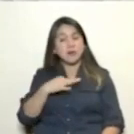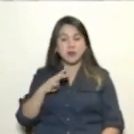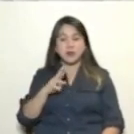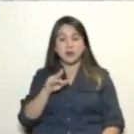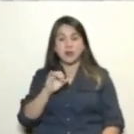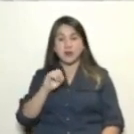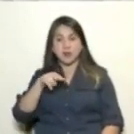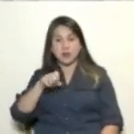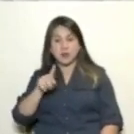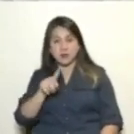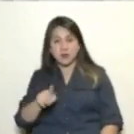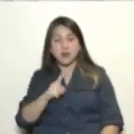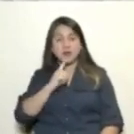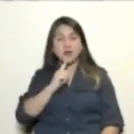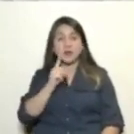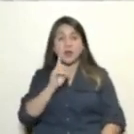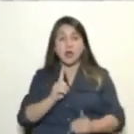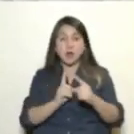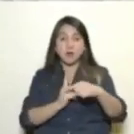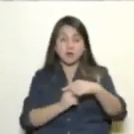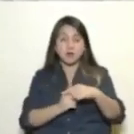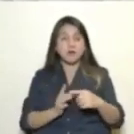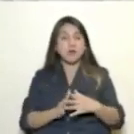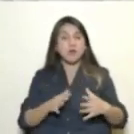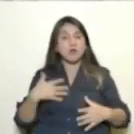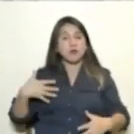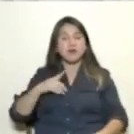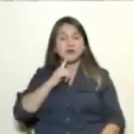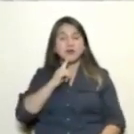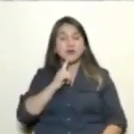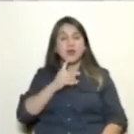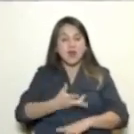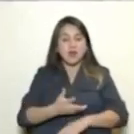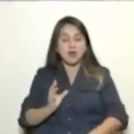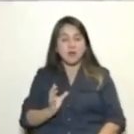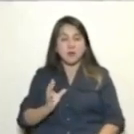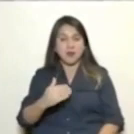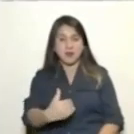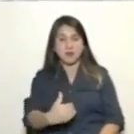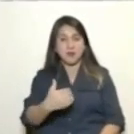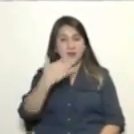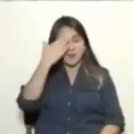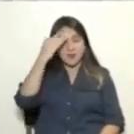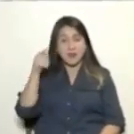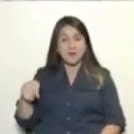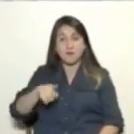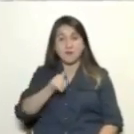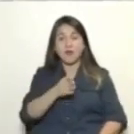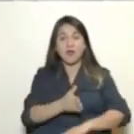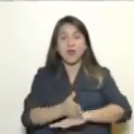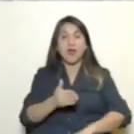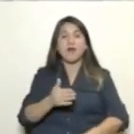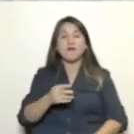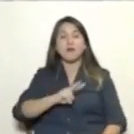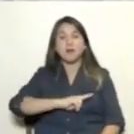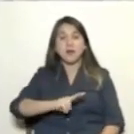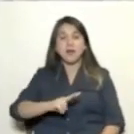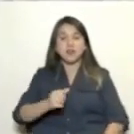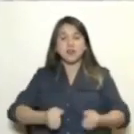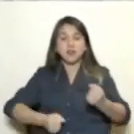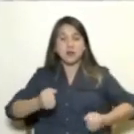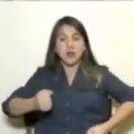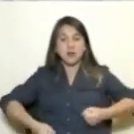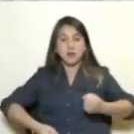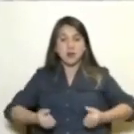en primer lugar una cualidad muy importante, tiene empatía. Uh-huh. El día que iba al paraíso y los camioneros se habían